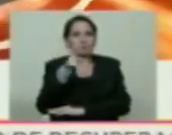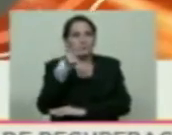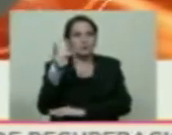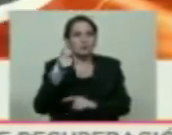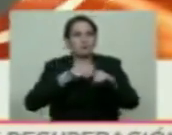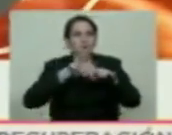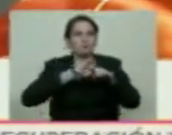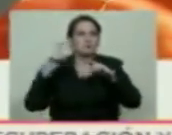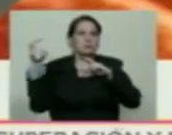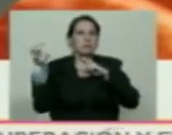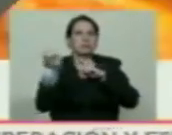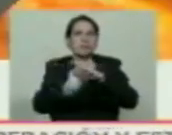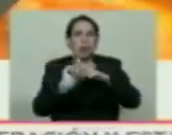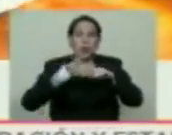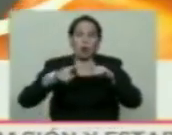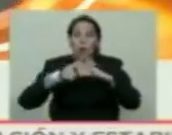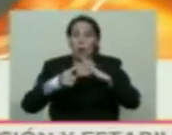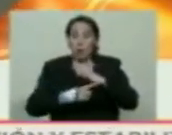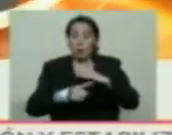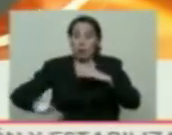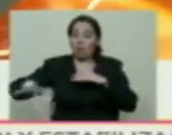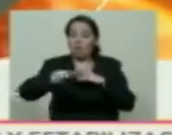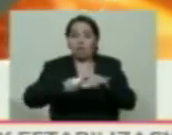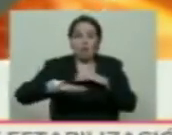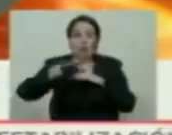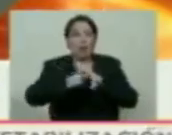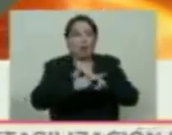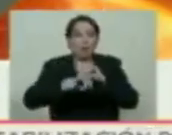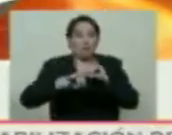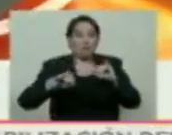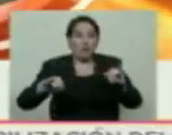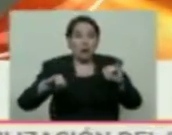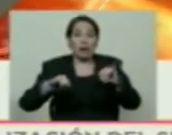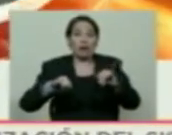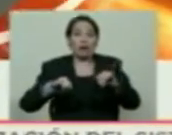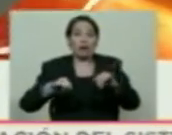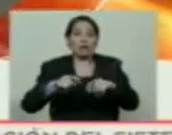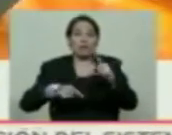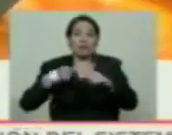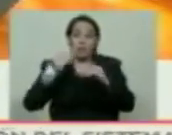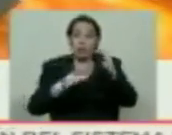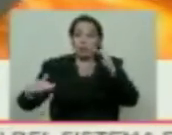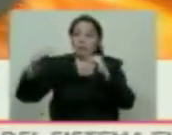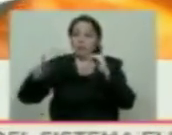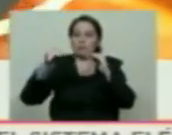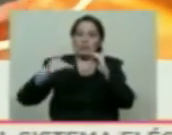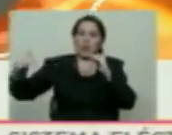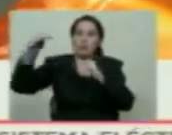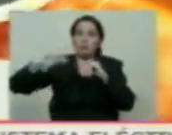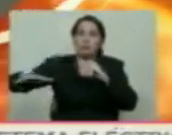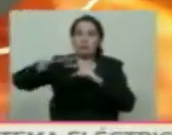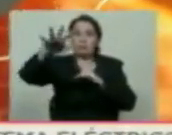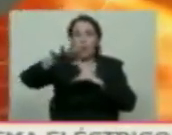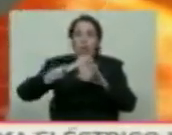Agustín, del municipio Sucre, los sectores bajos primero. Nos toca seguir saturando las redes y ya los sistemas de producción TUI 1,